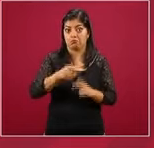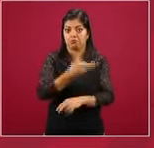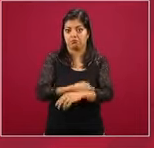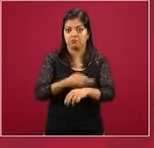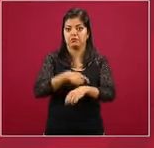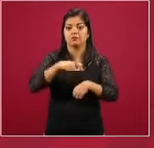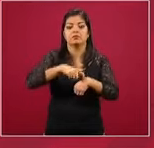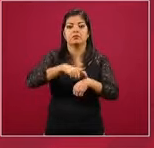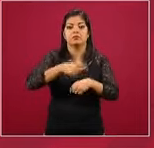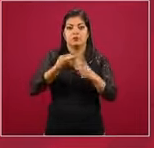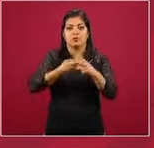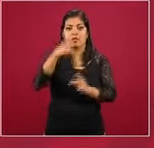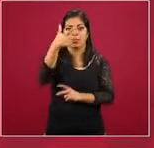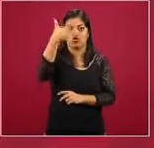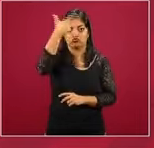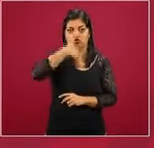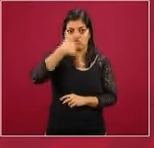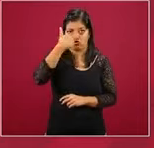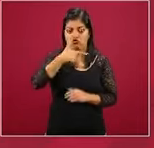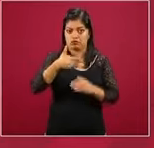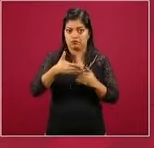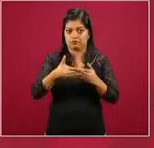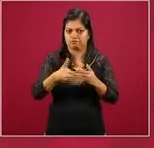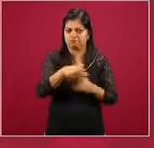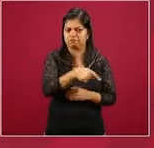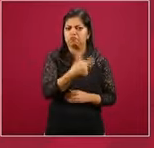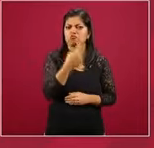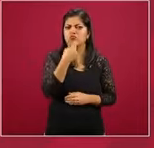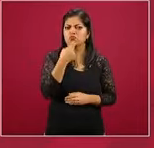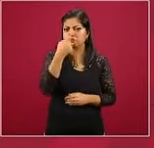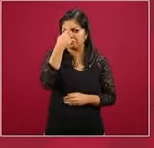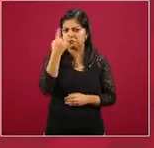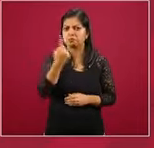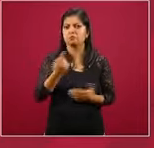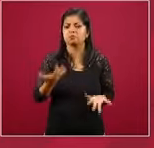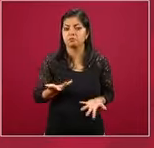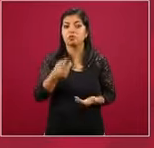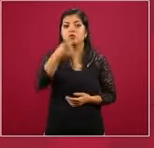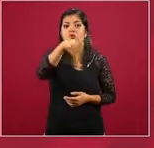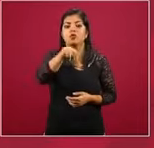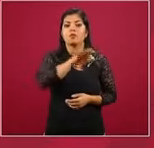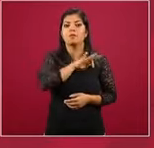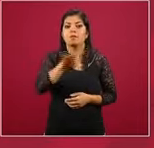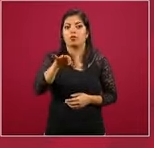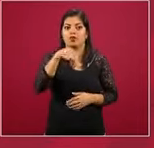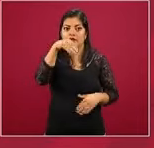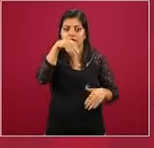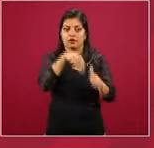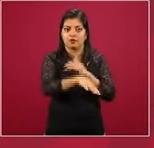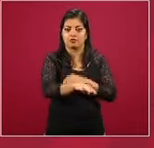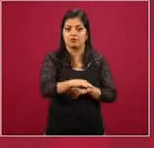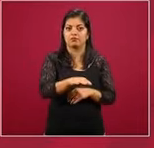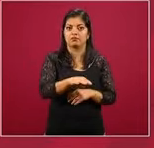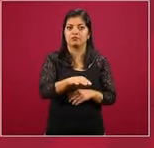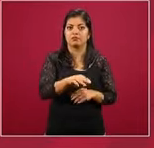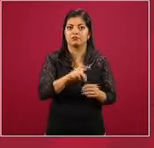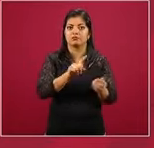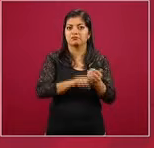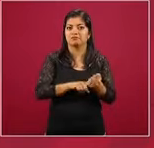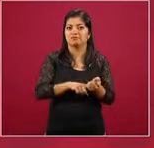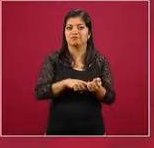a las 8 de la noche, y es una herramienta que nos va a permitir que ustedes tengan acceso, todos los